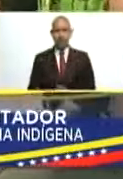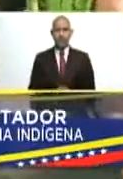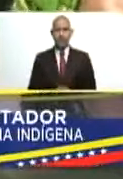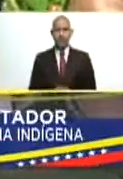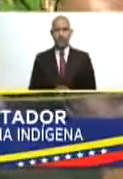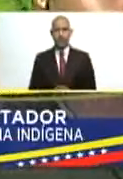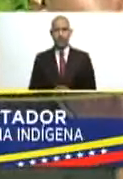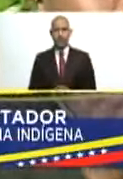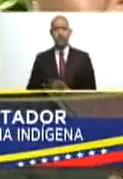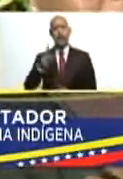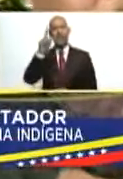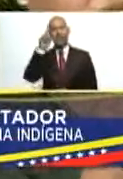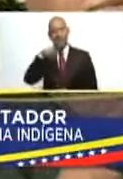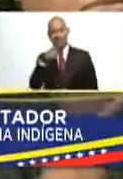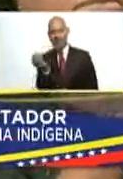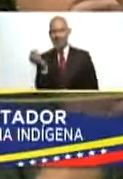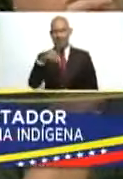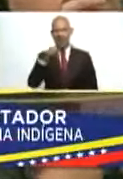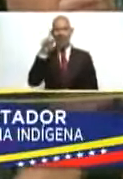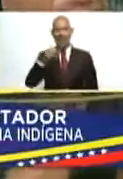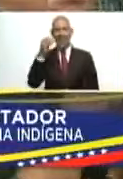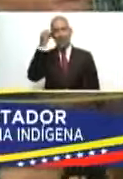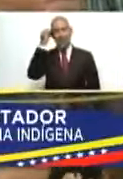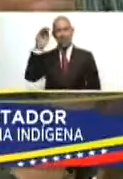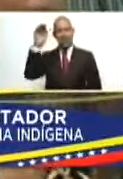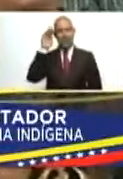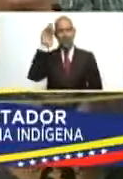Sino que nosotros tenemos que pensar en futuro,